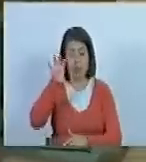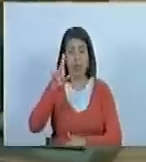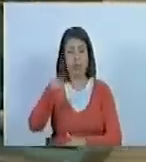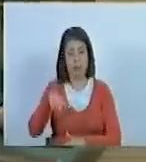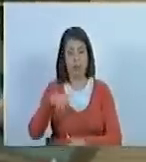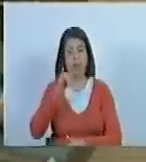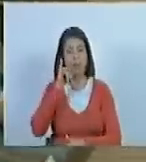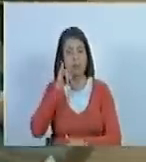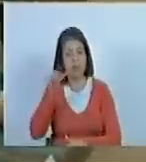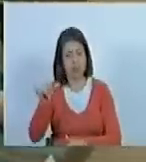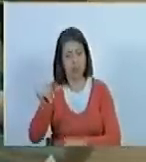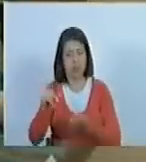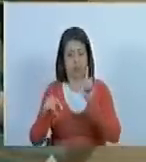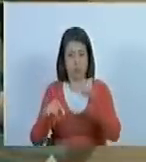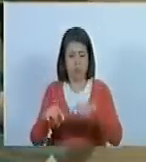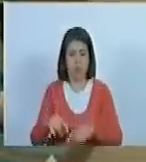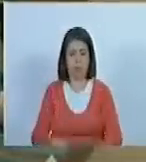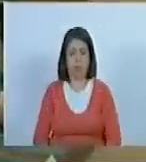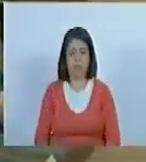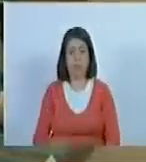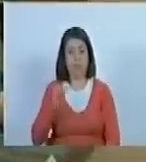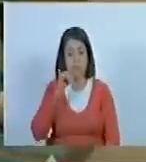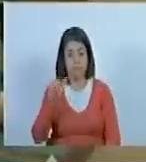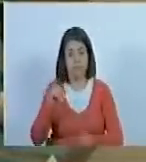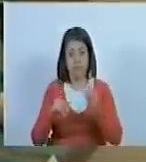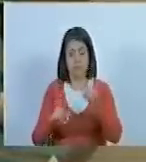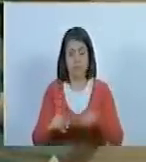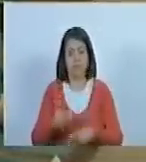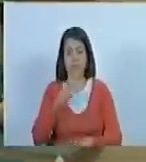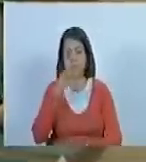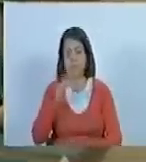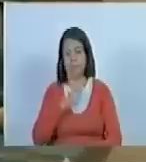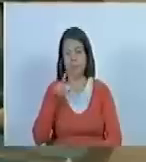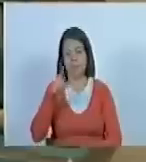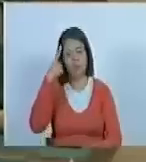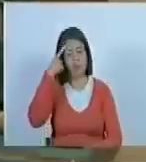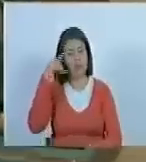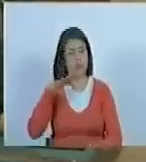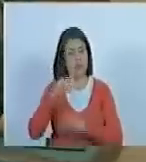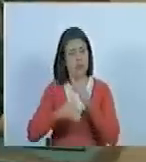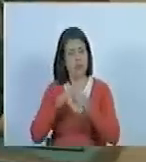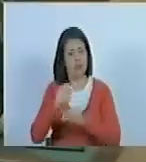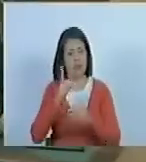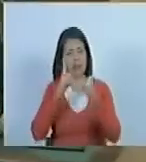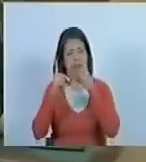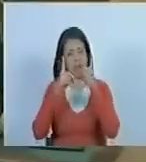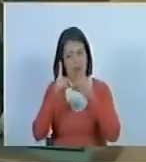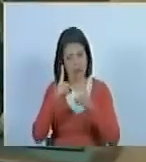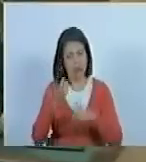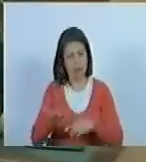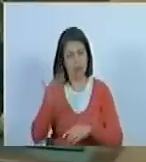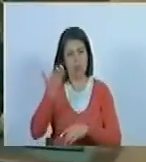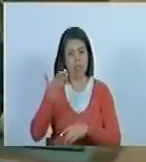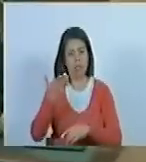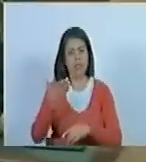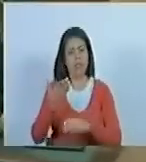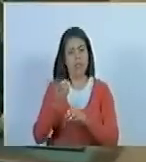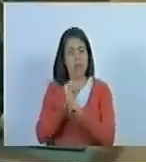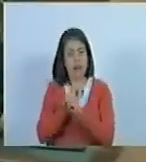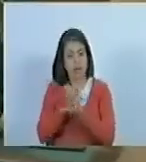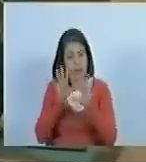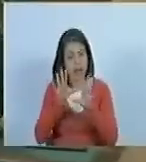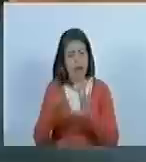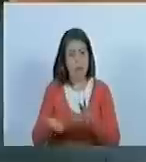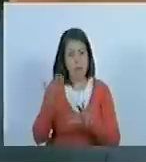hay que denunciarlo. Eso también hay que denunciarlo. La verdad es que yo creo que hay que dar discusiones sustanciales, ¿vale?